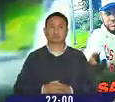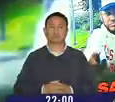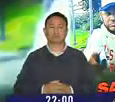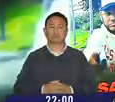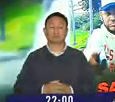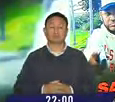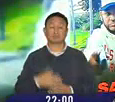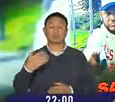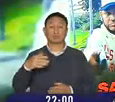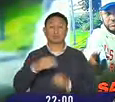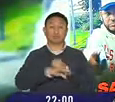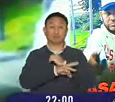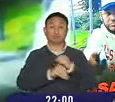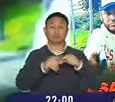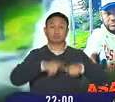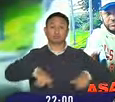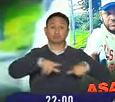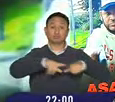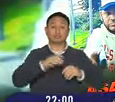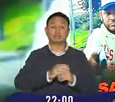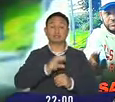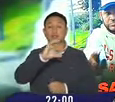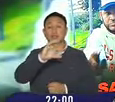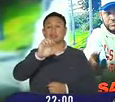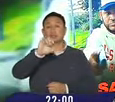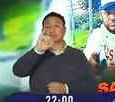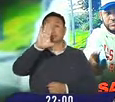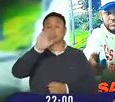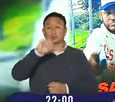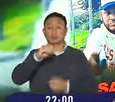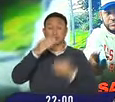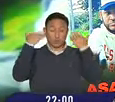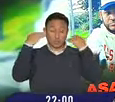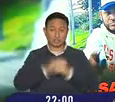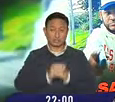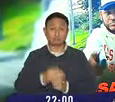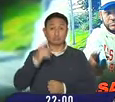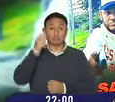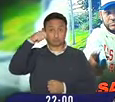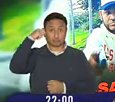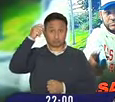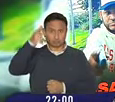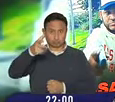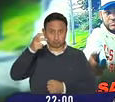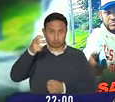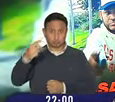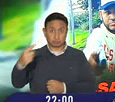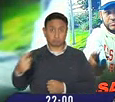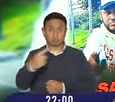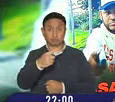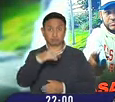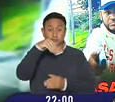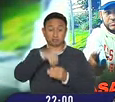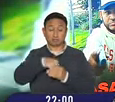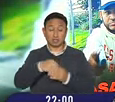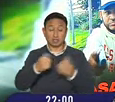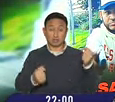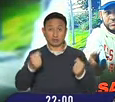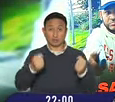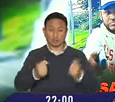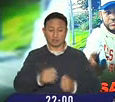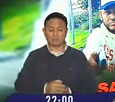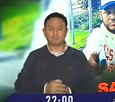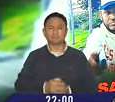Un intento de robo en el sector de Los Ceibos, en Guayaquil, quedó registrado en una cámara de seguridad del interior de un vehículo.